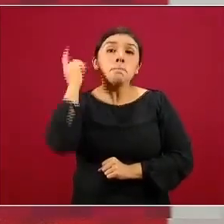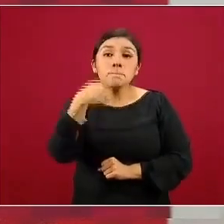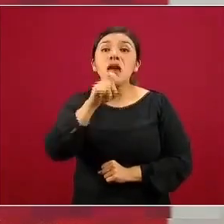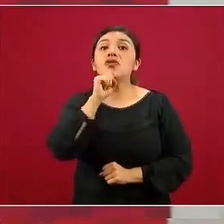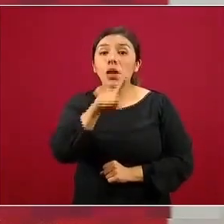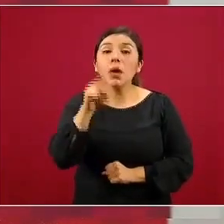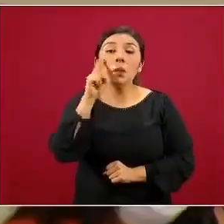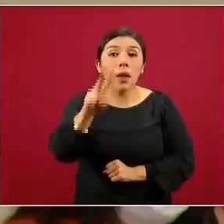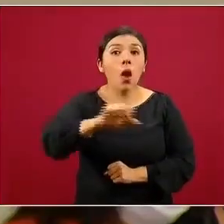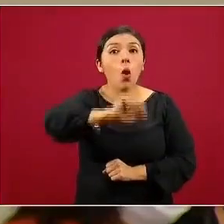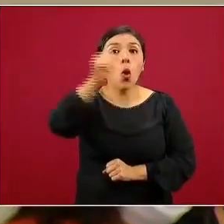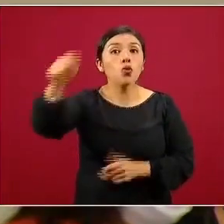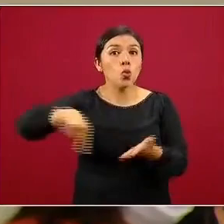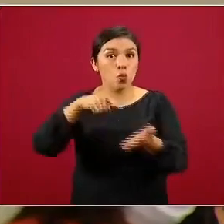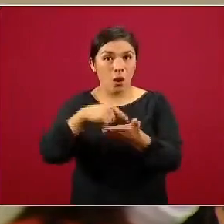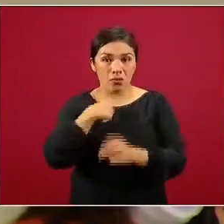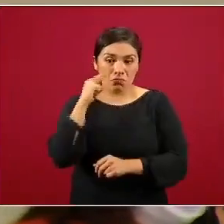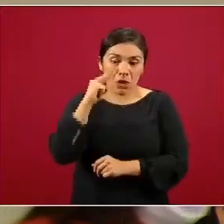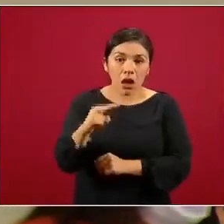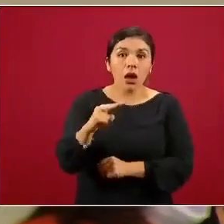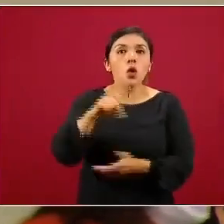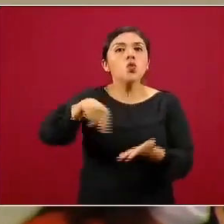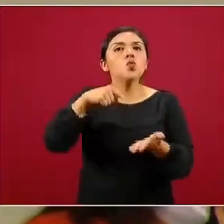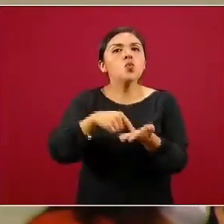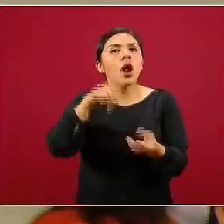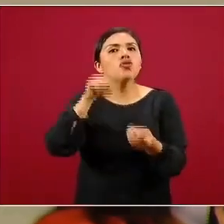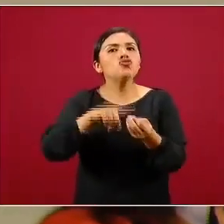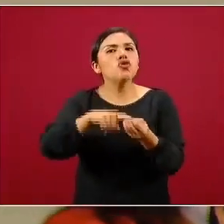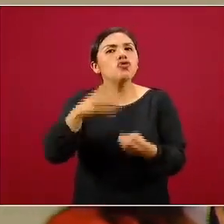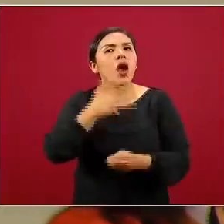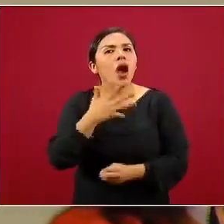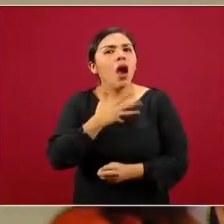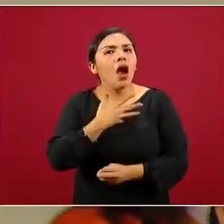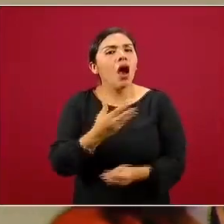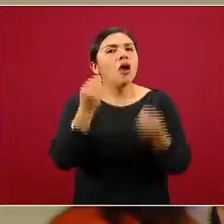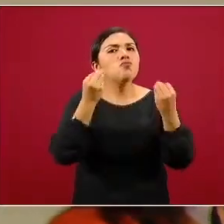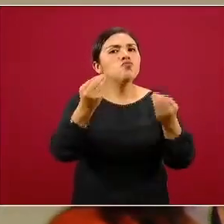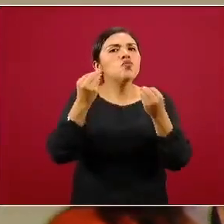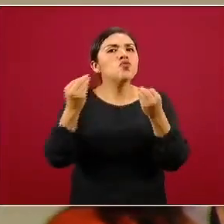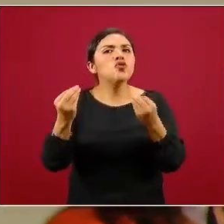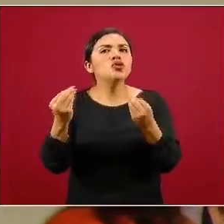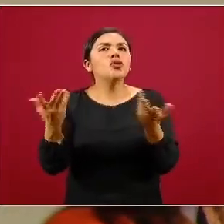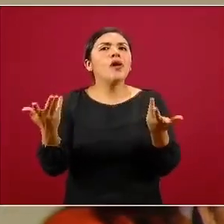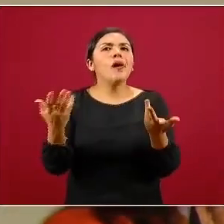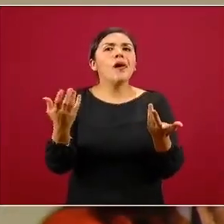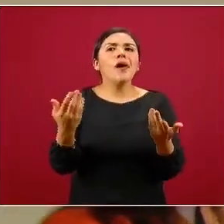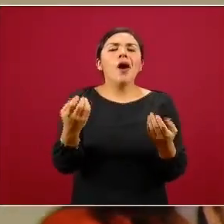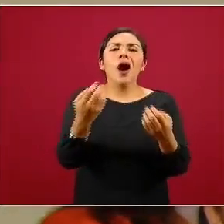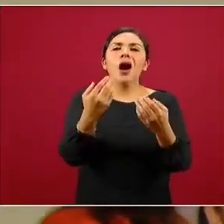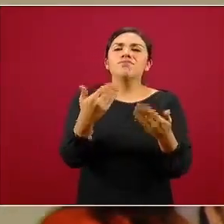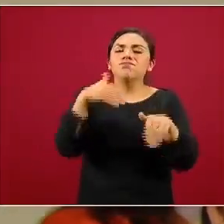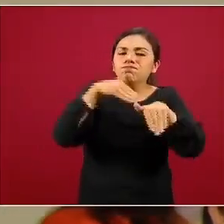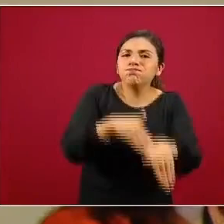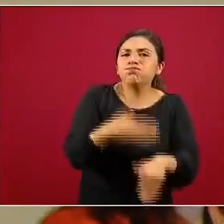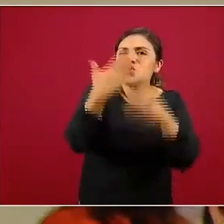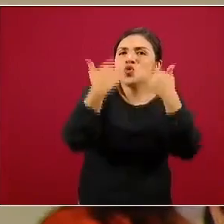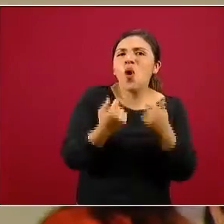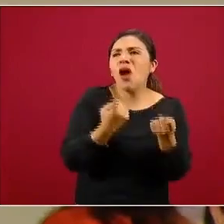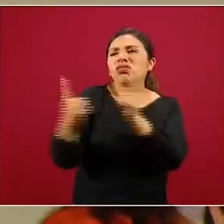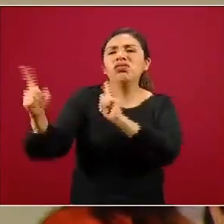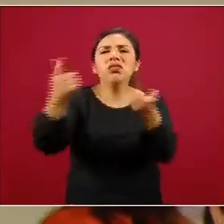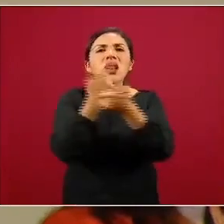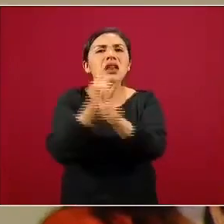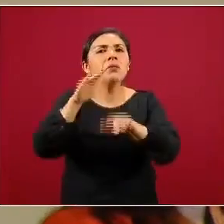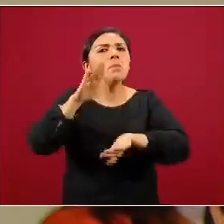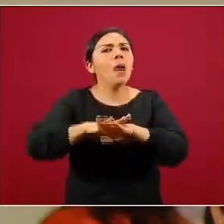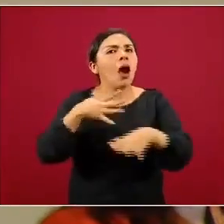conoce en los lugares donde uno vive, lugares donde ha habido pues mucha displicencia en cuanto a la disciplina, yo lo comentaba, y sí hay